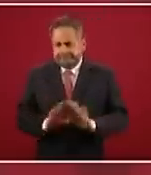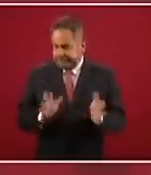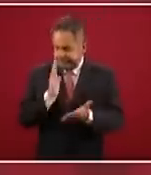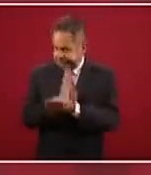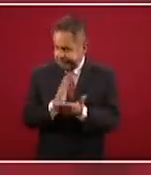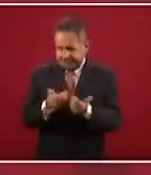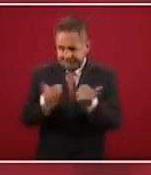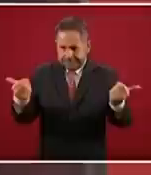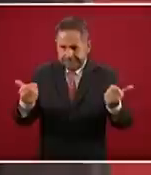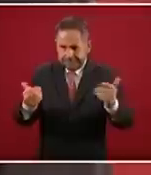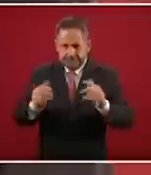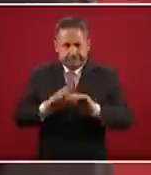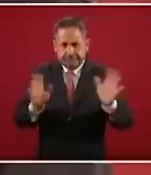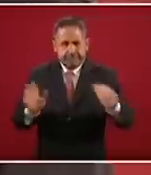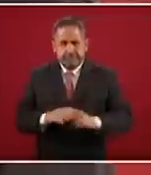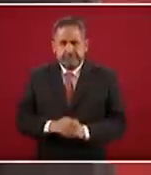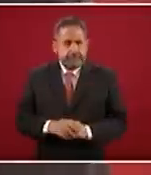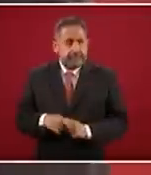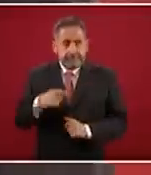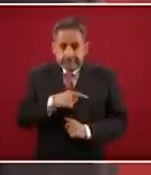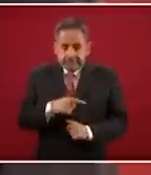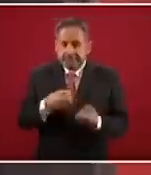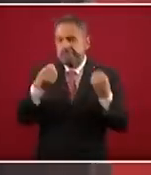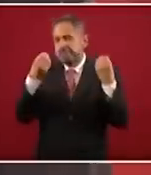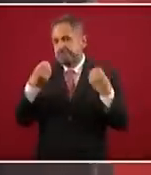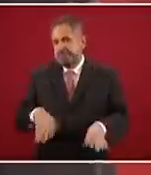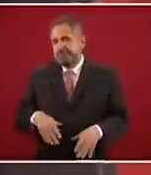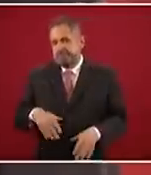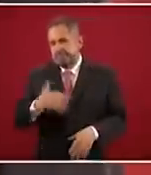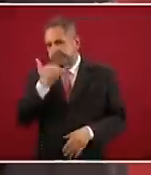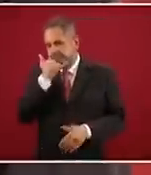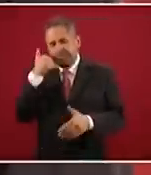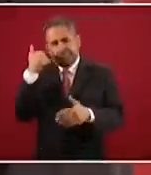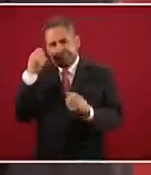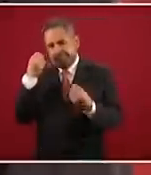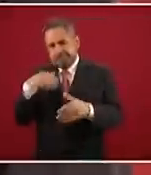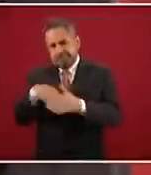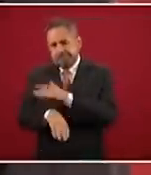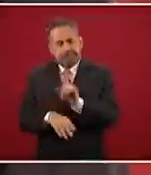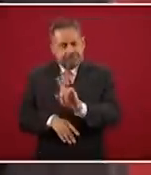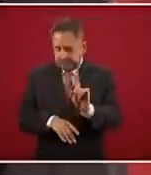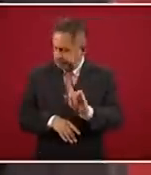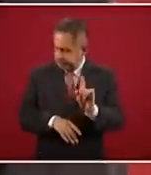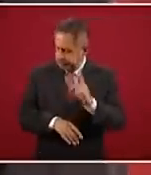Entonces sí, no hay salvación. Ahí sí ya es pecho a tierra.